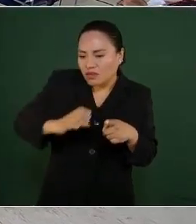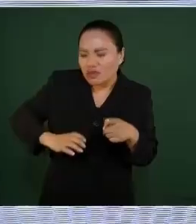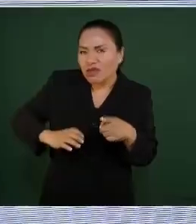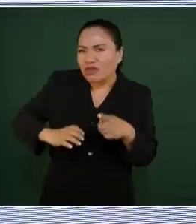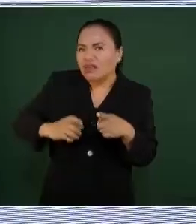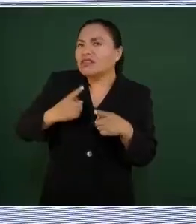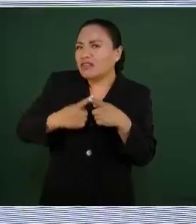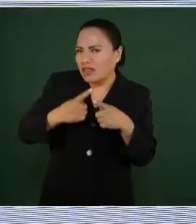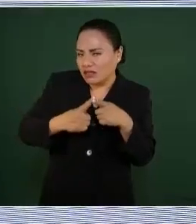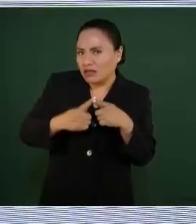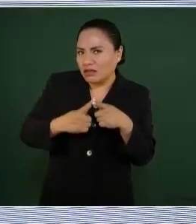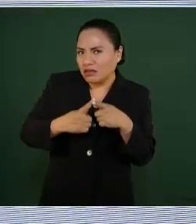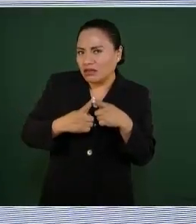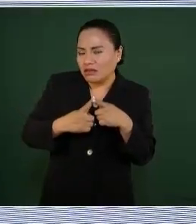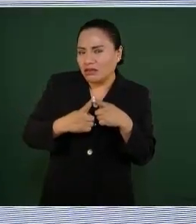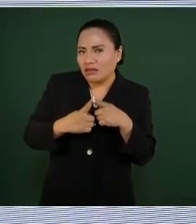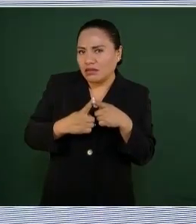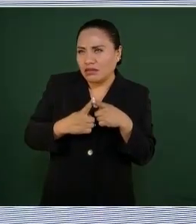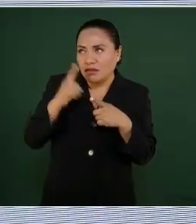porque